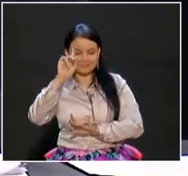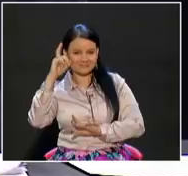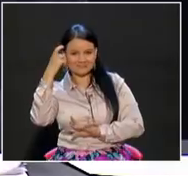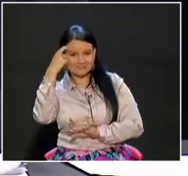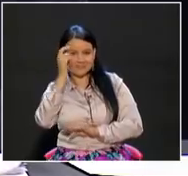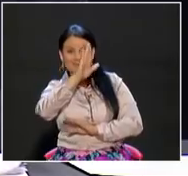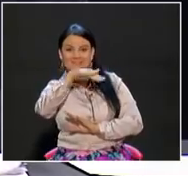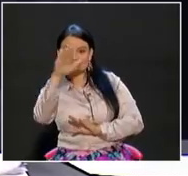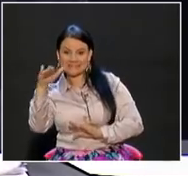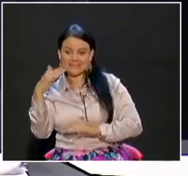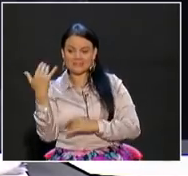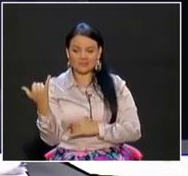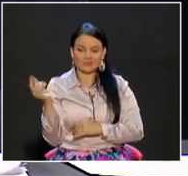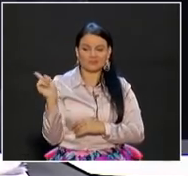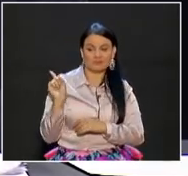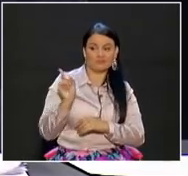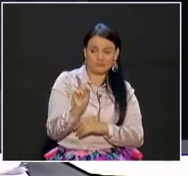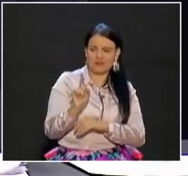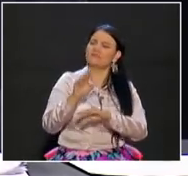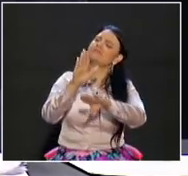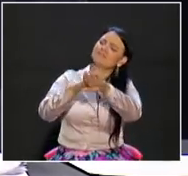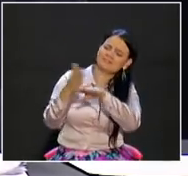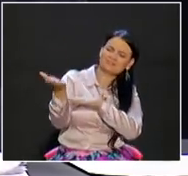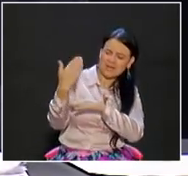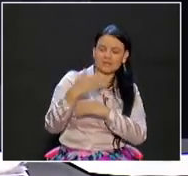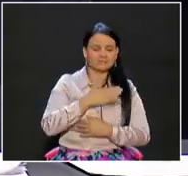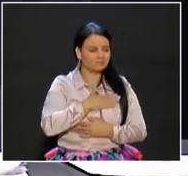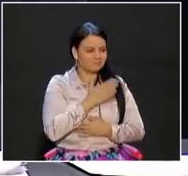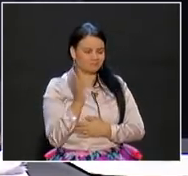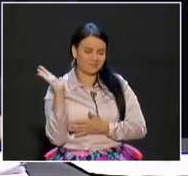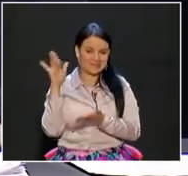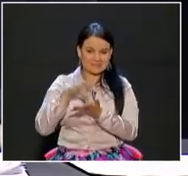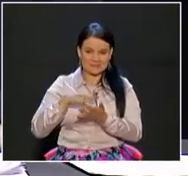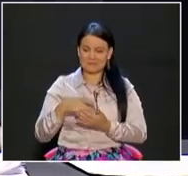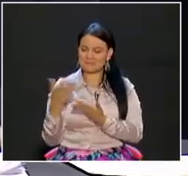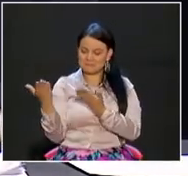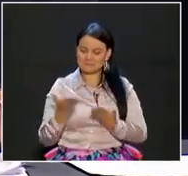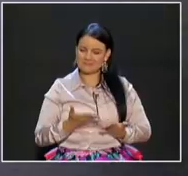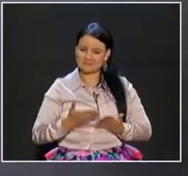que asisten a este llamado al último gran debate bienvenidos